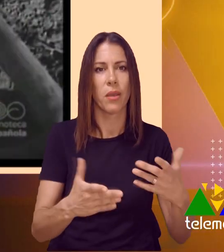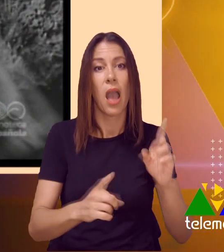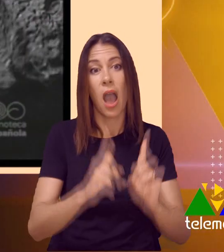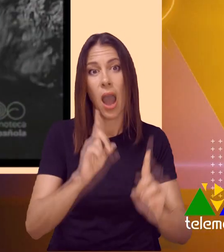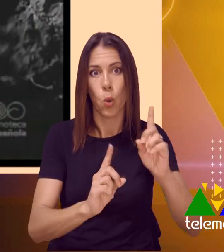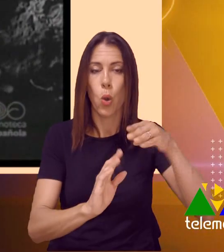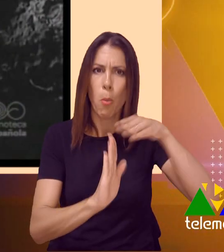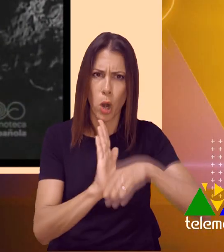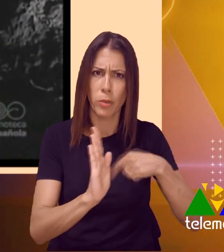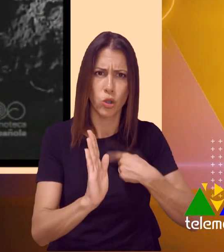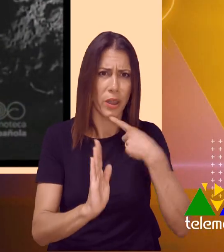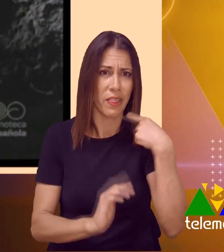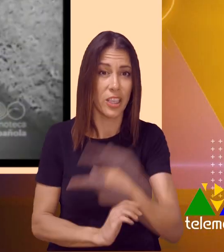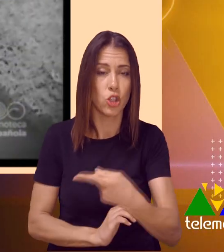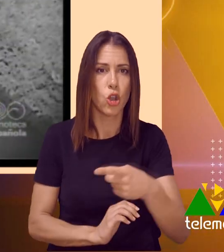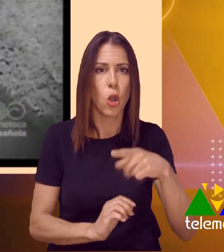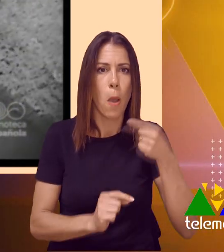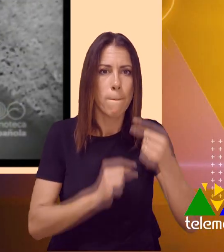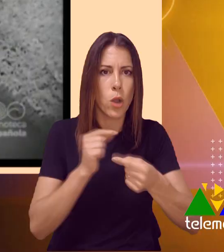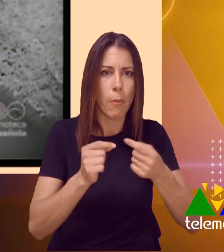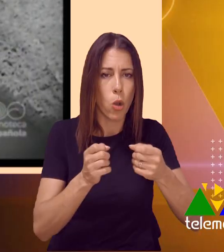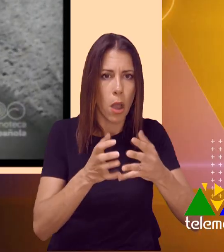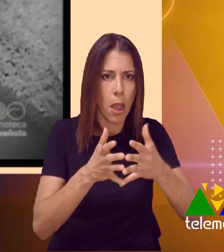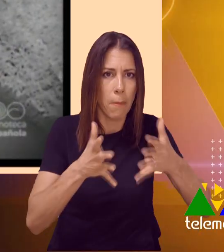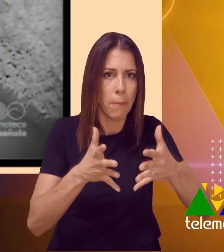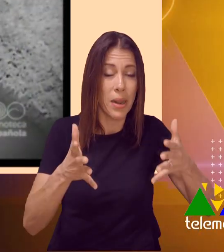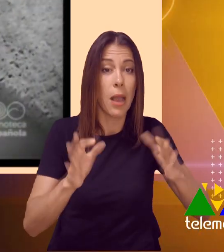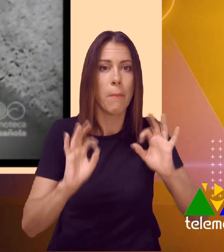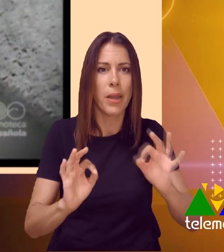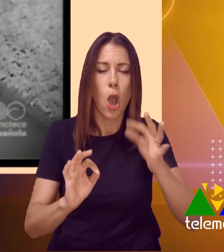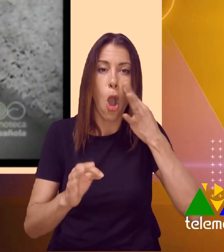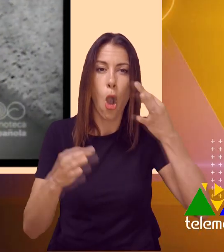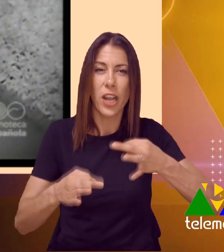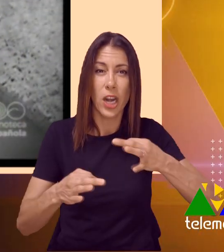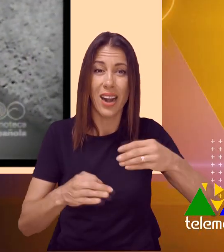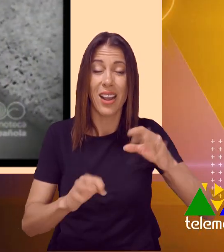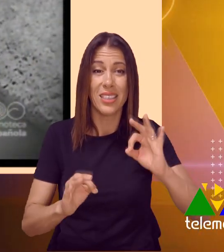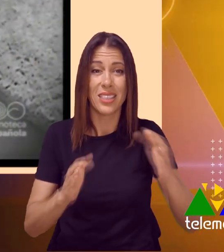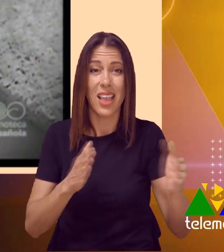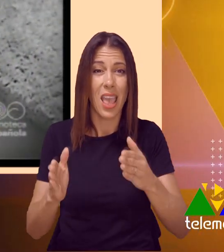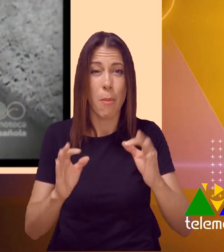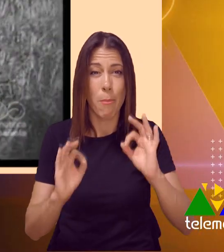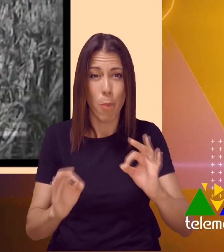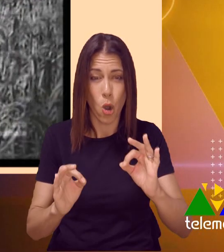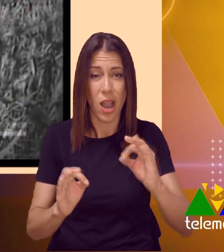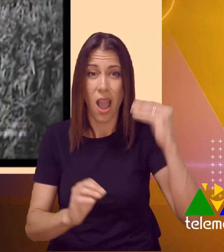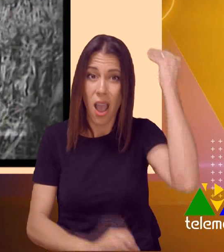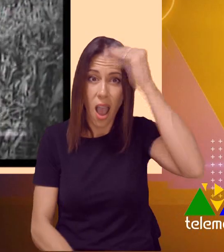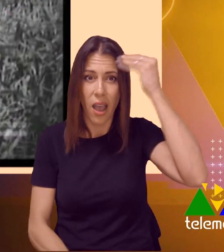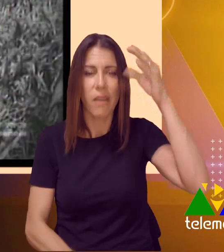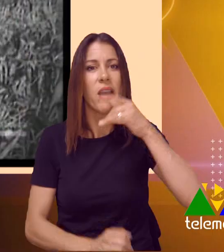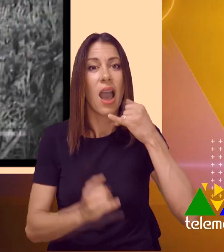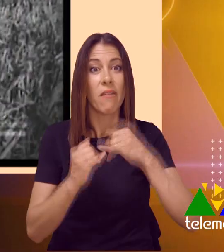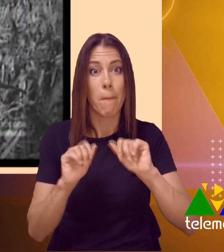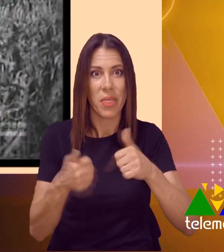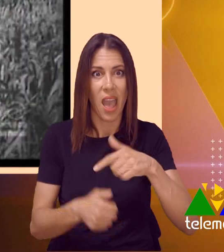algunos programas hemos citado que se amplía, originariamente en época árabe la acequia de Motril desembocaba en la Rambla de los